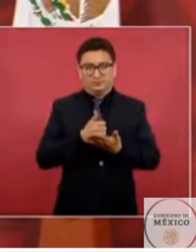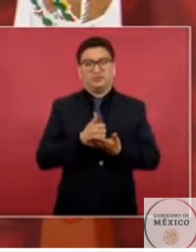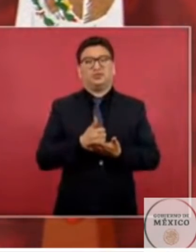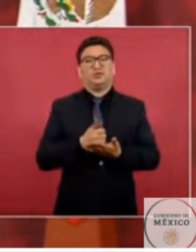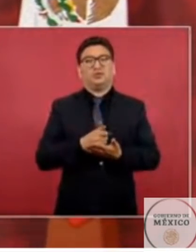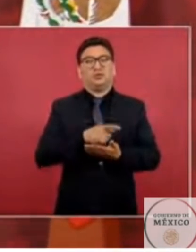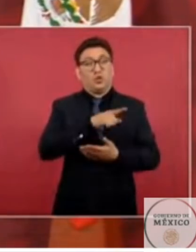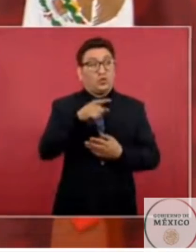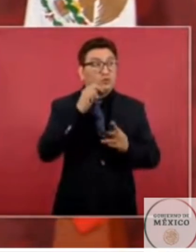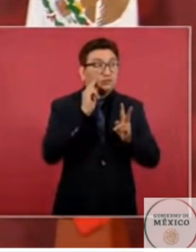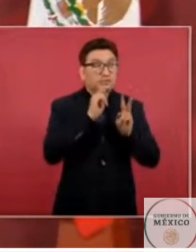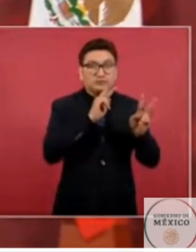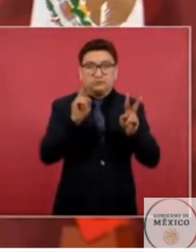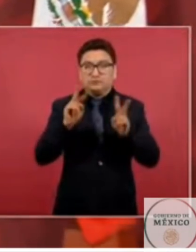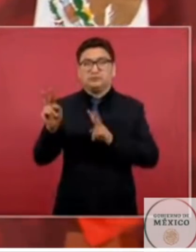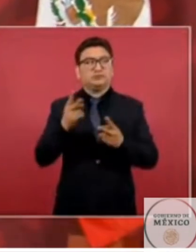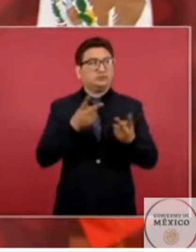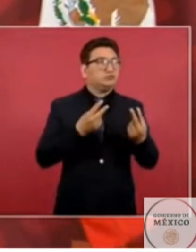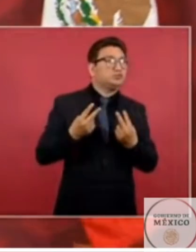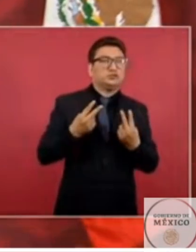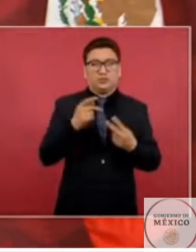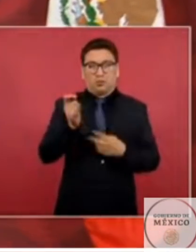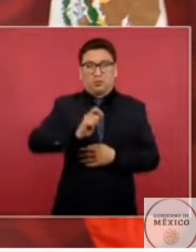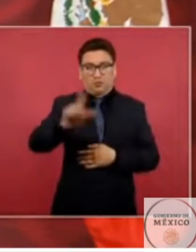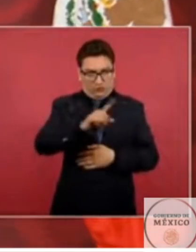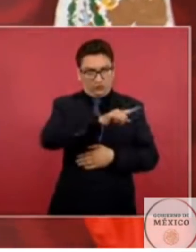que son mirones profesionales, Presidente. hacer la investigación.